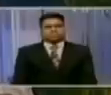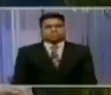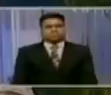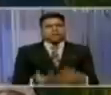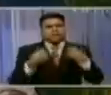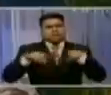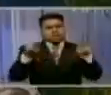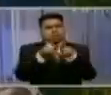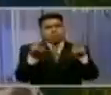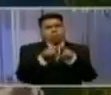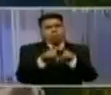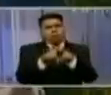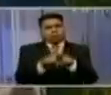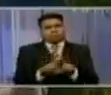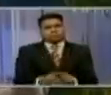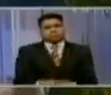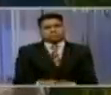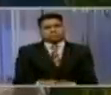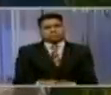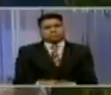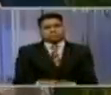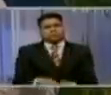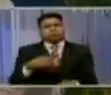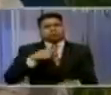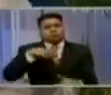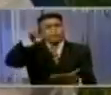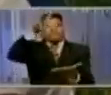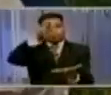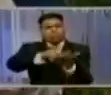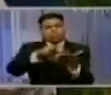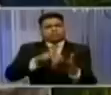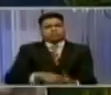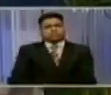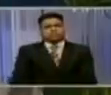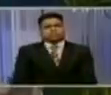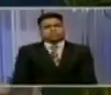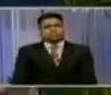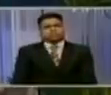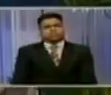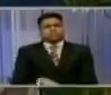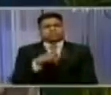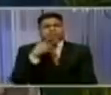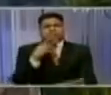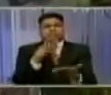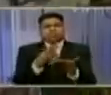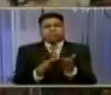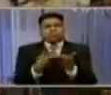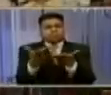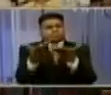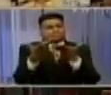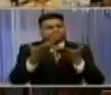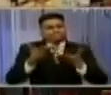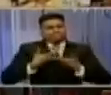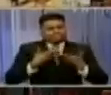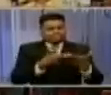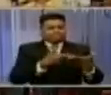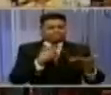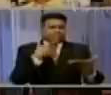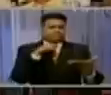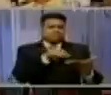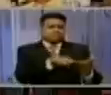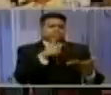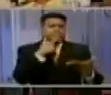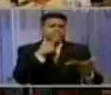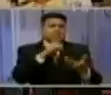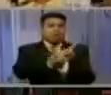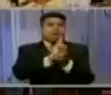Igualmente, he aprobado la propuesta que se me ha hecho para el